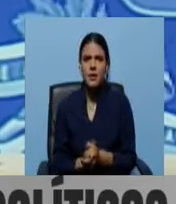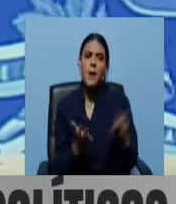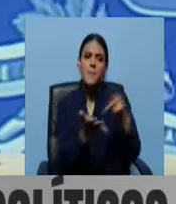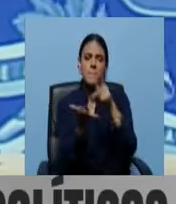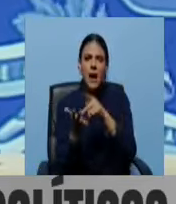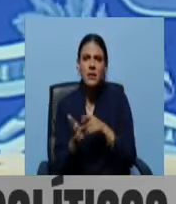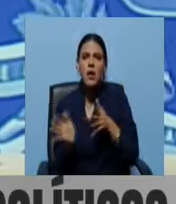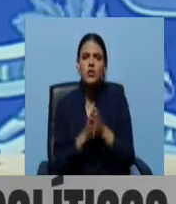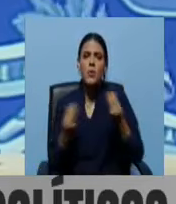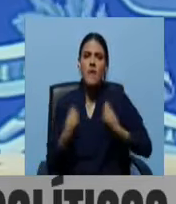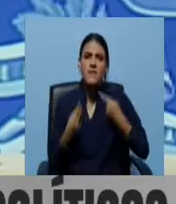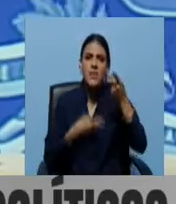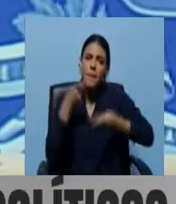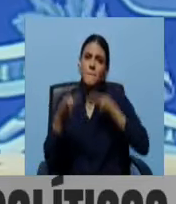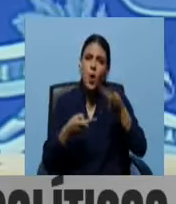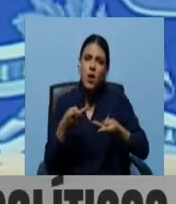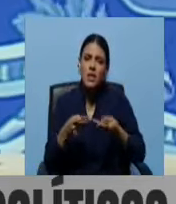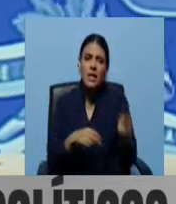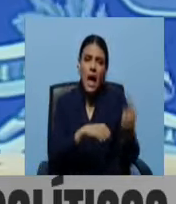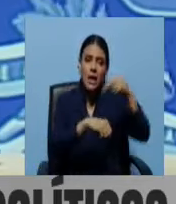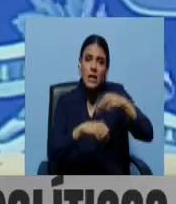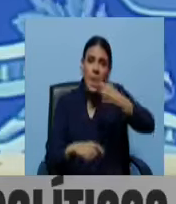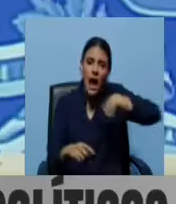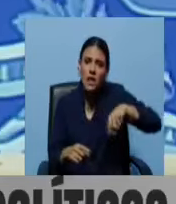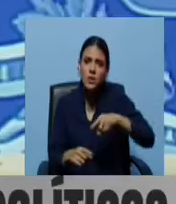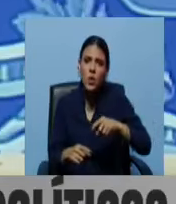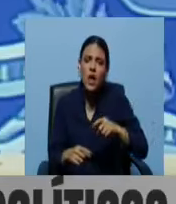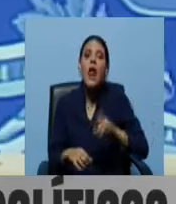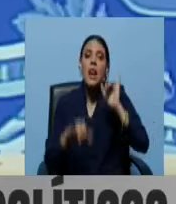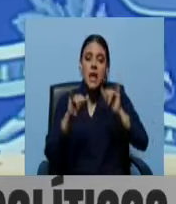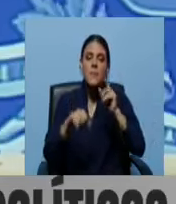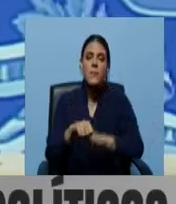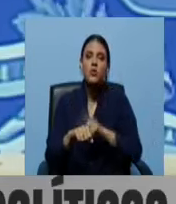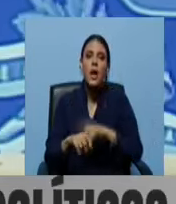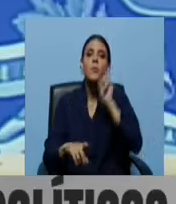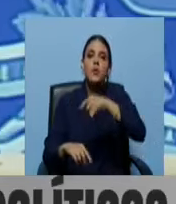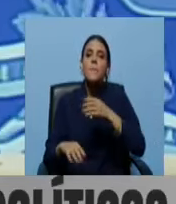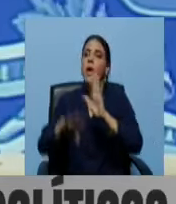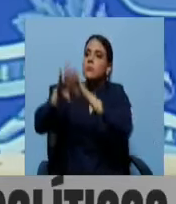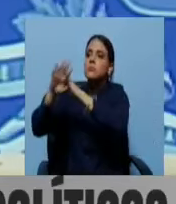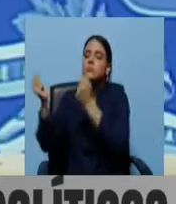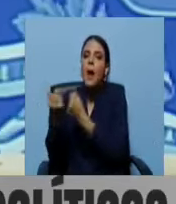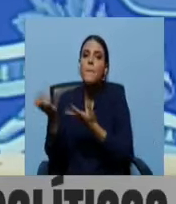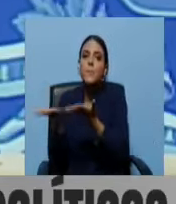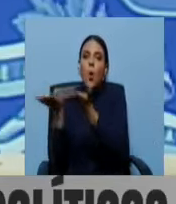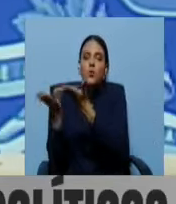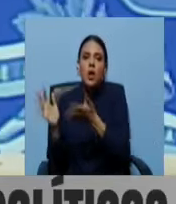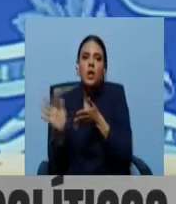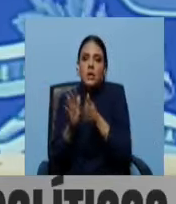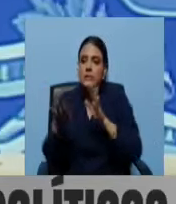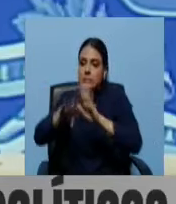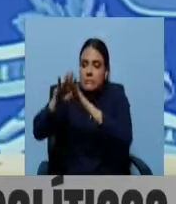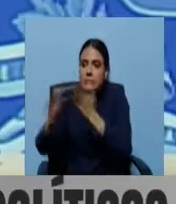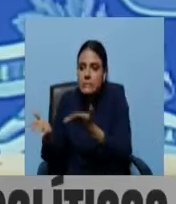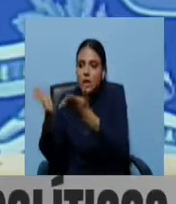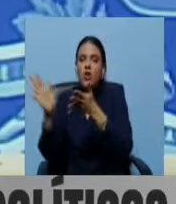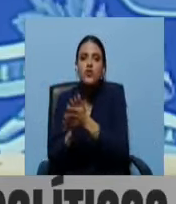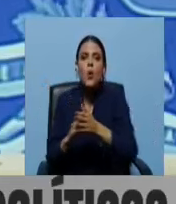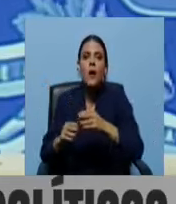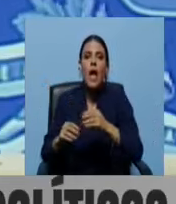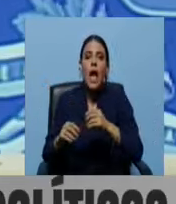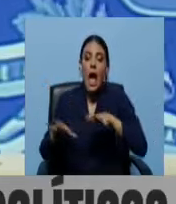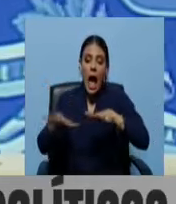participar en la vida política nacional y al mismo tiempo promover acciones